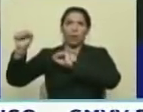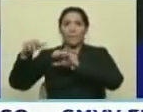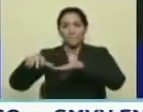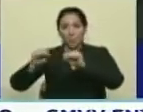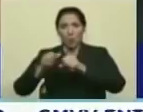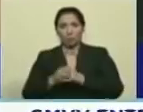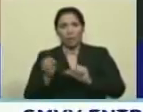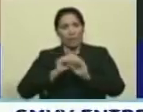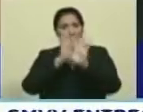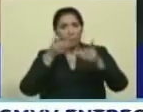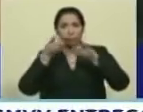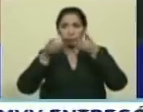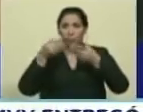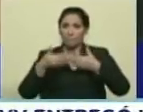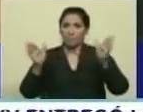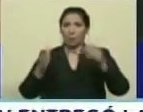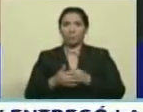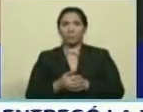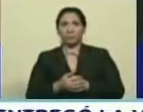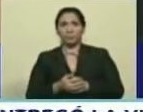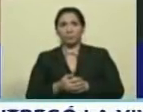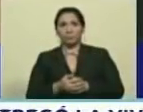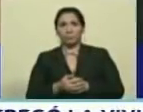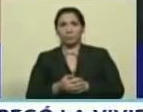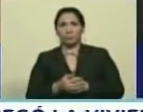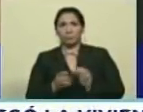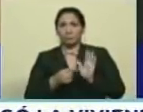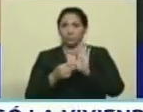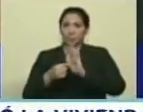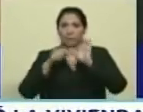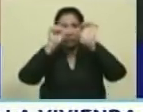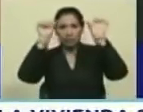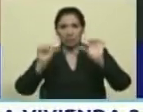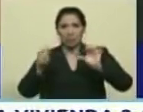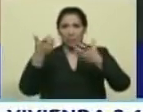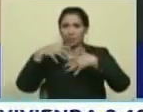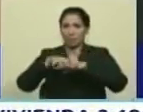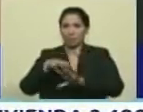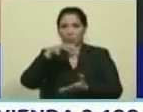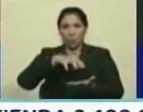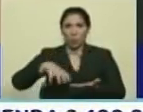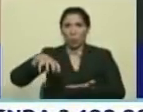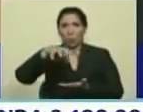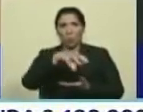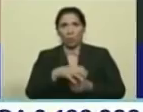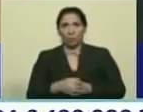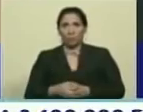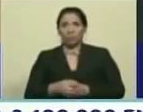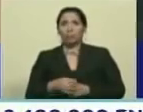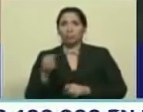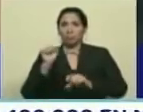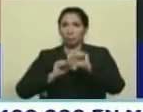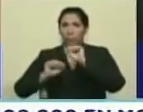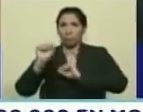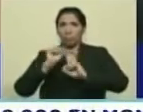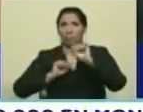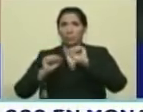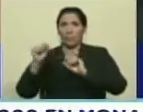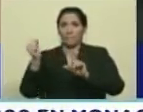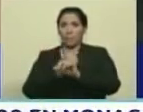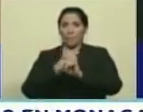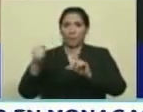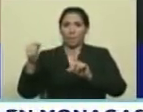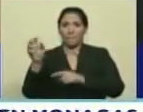claro, bastante abierto, de lo que representa hoy este sistema de integración regional para enfrentar ataques como los que han sufrido actualmente